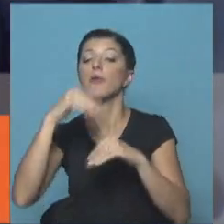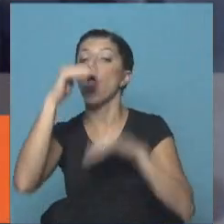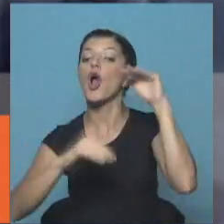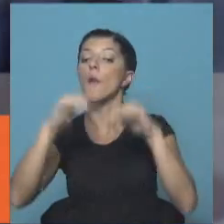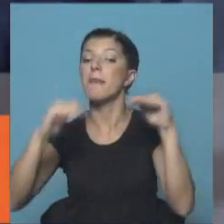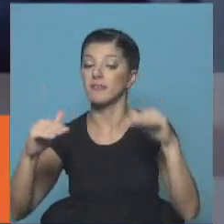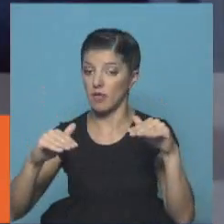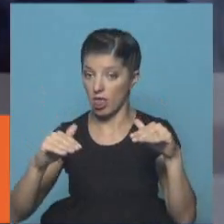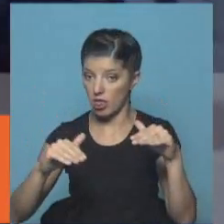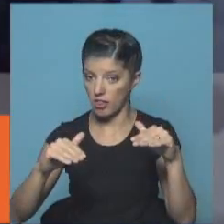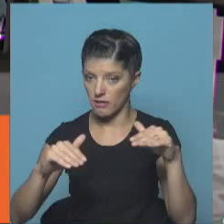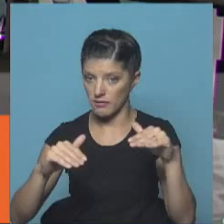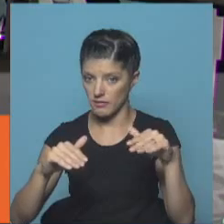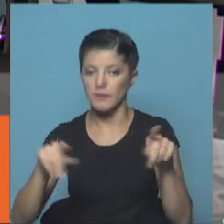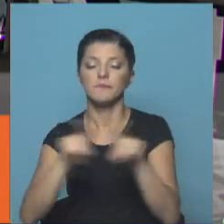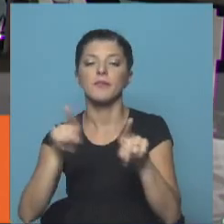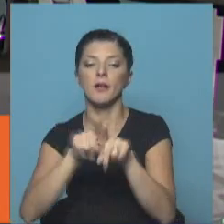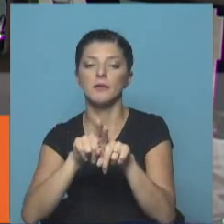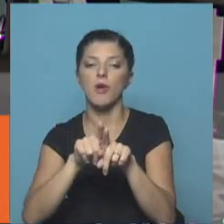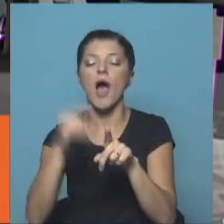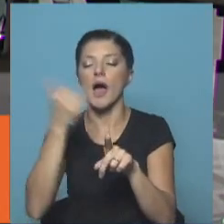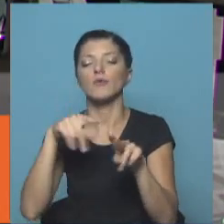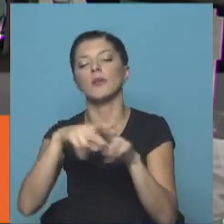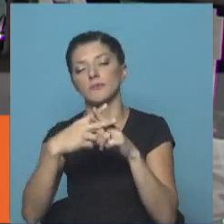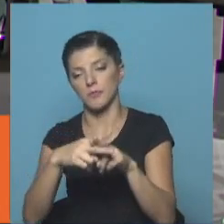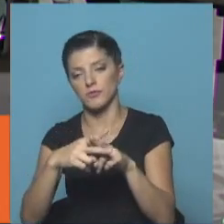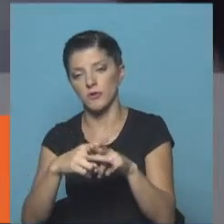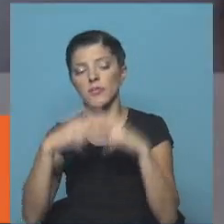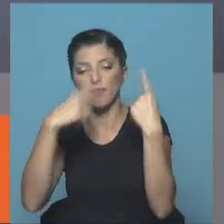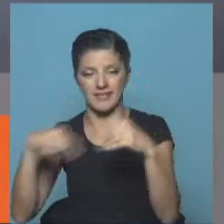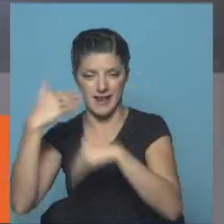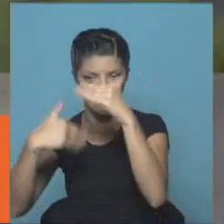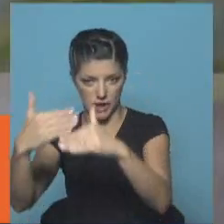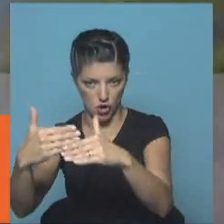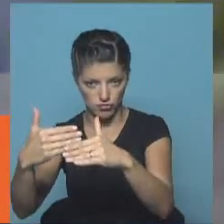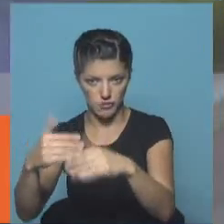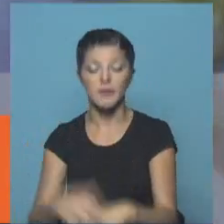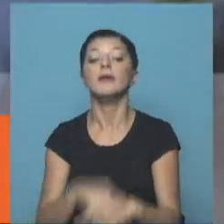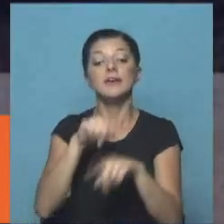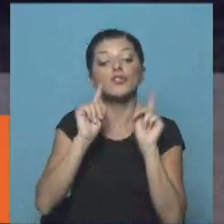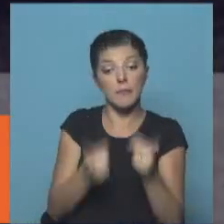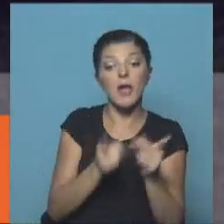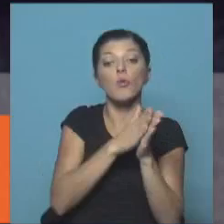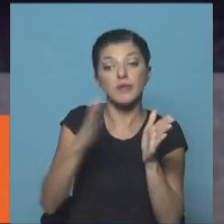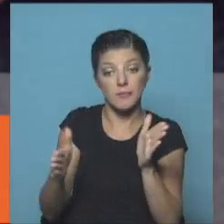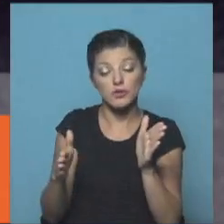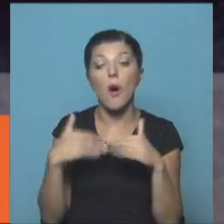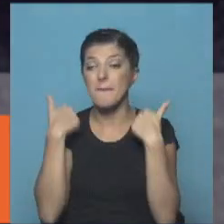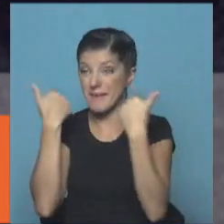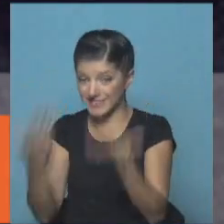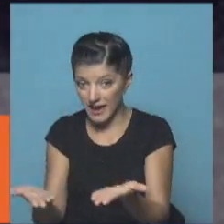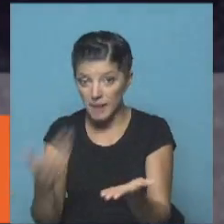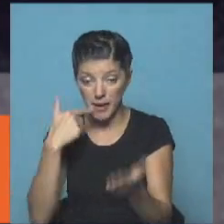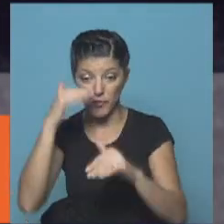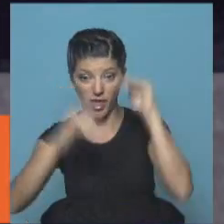Hay tratamiento, en la misma la OMC, existe un tratamiento diferencial al desarrollo. Esto tiene que ser también un tratamiento que le permita ciertas ventajas para poder